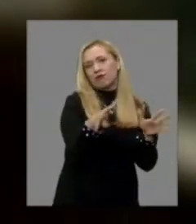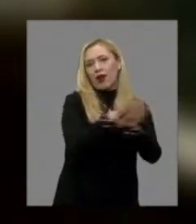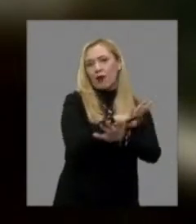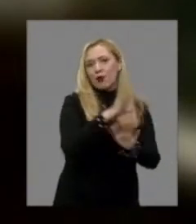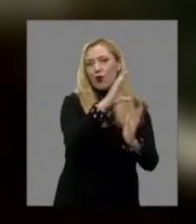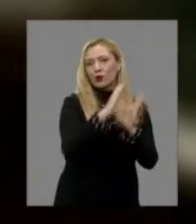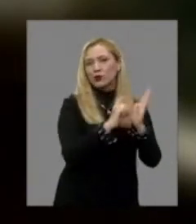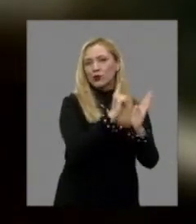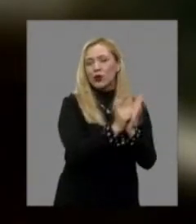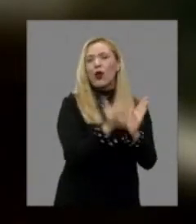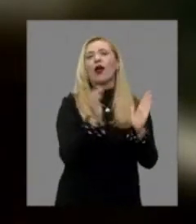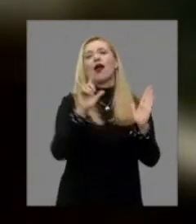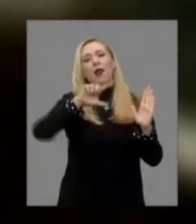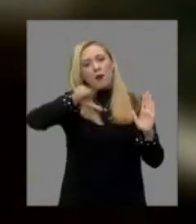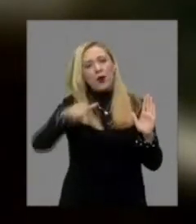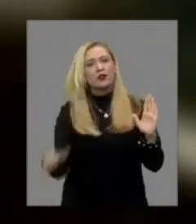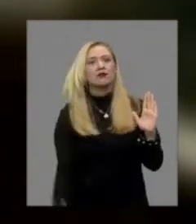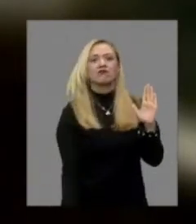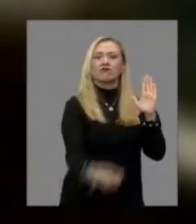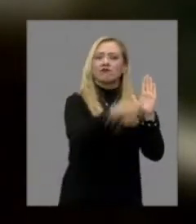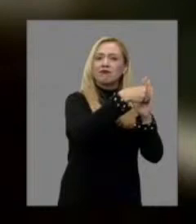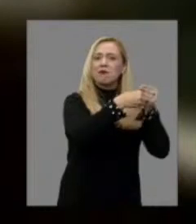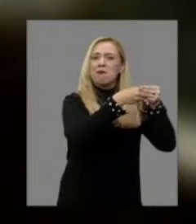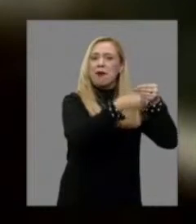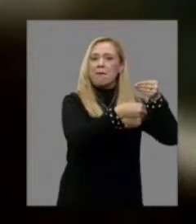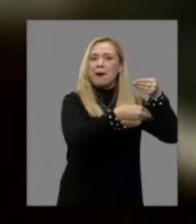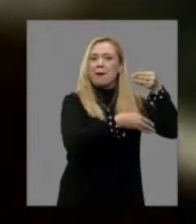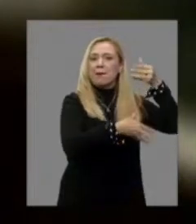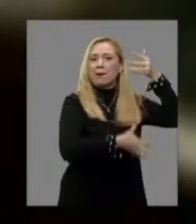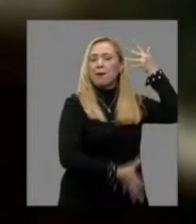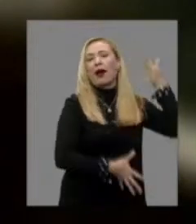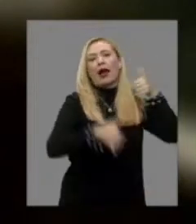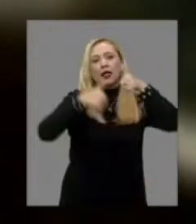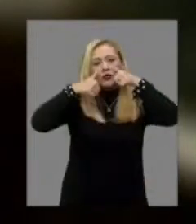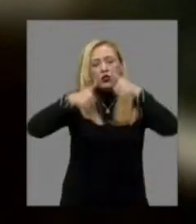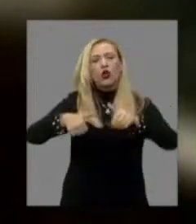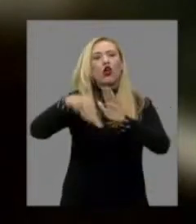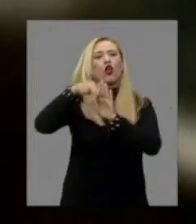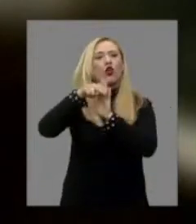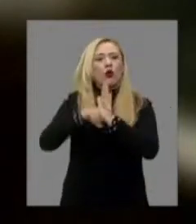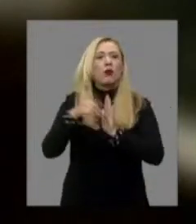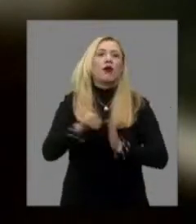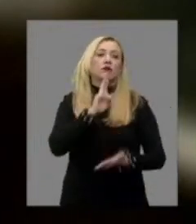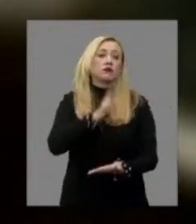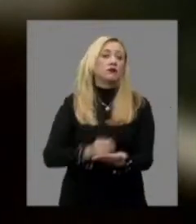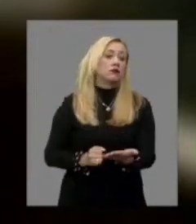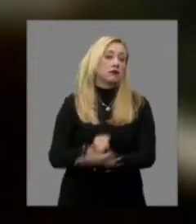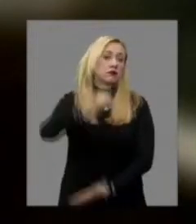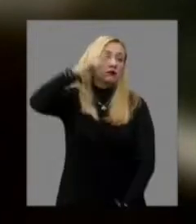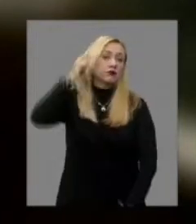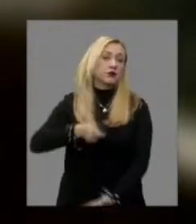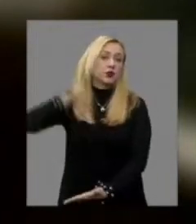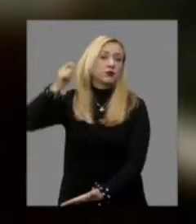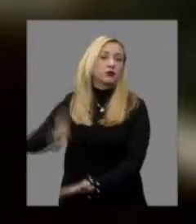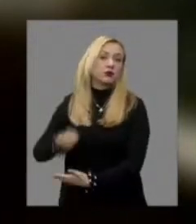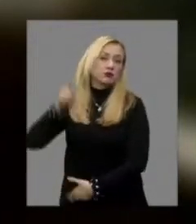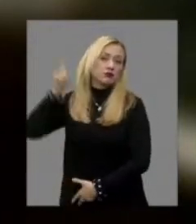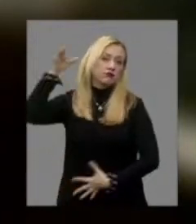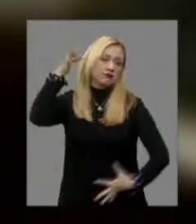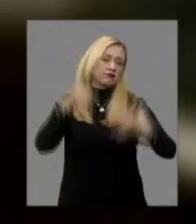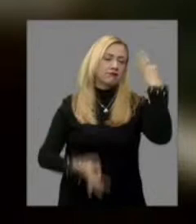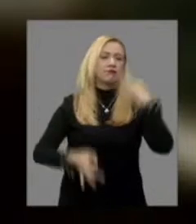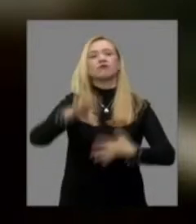que fueron incorporados atendiendo a las normas o a las resoluciones de la